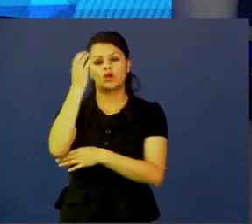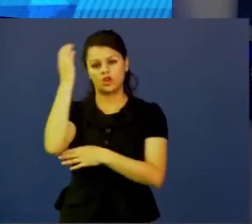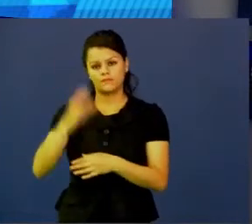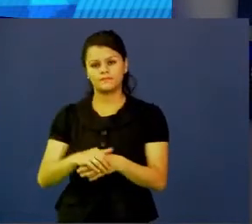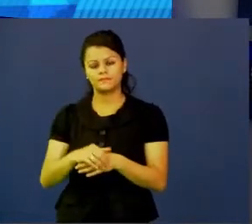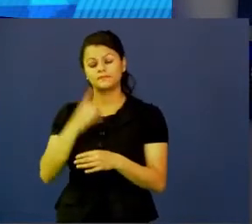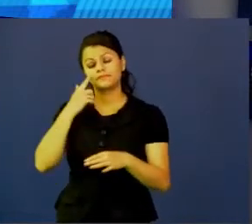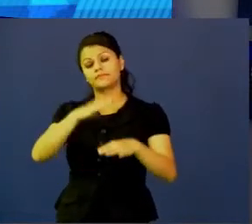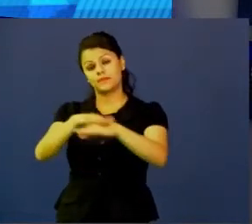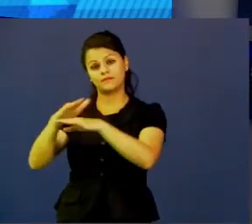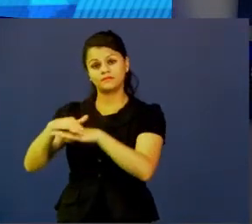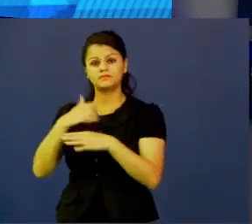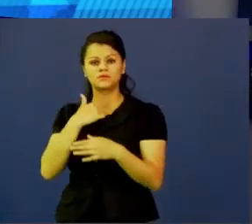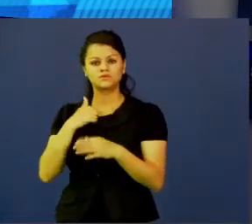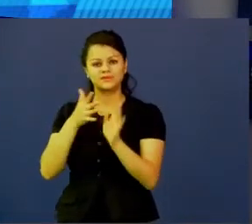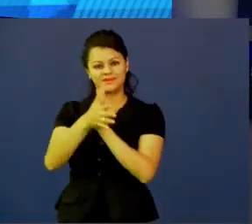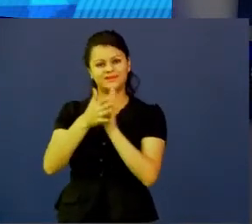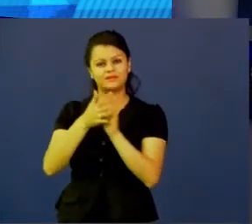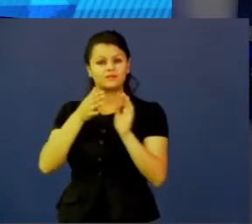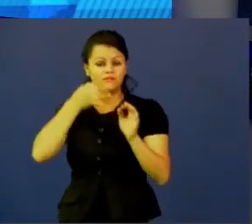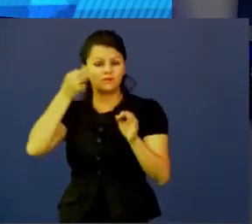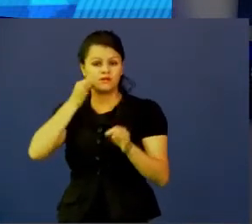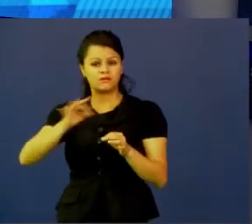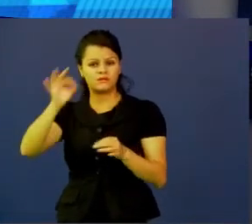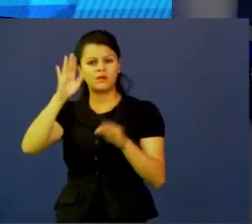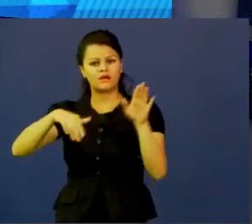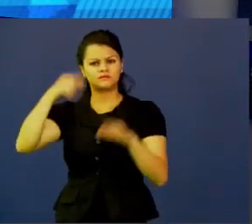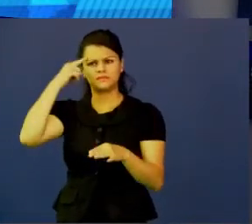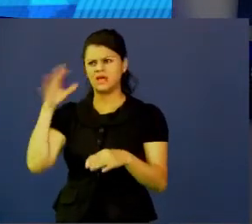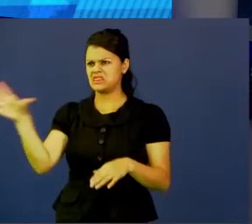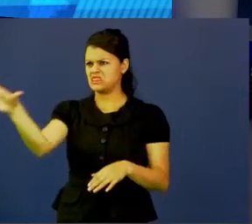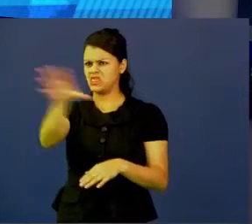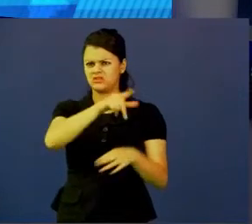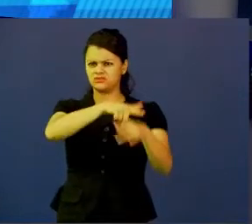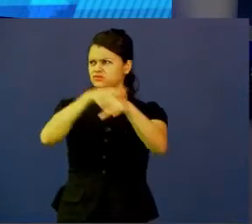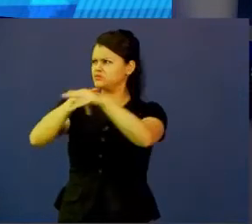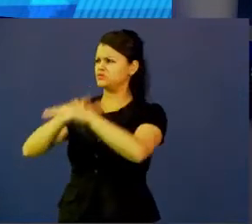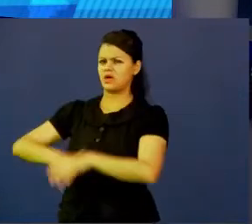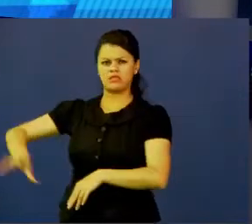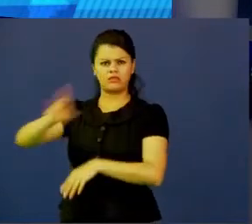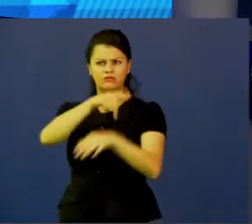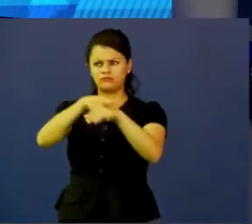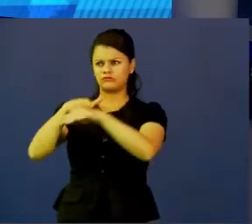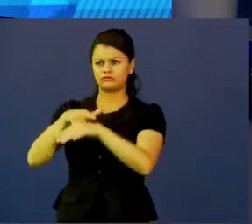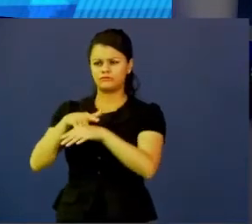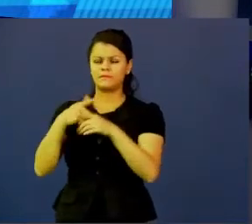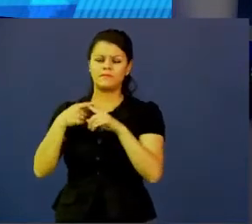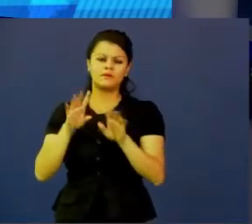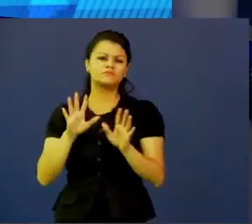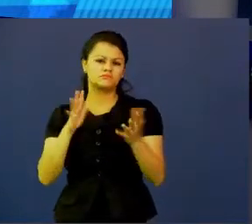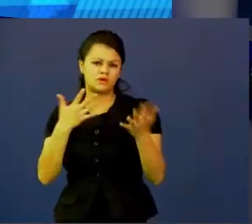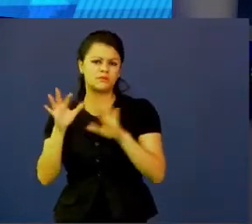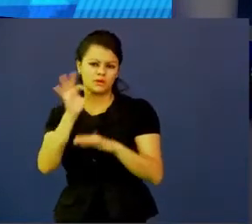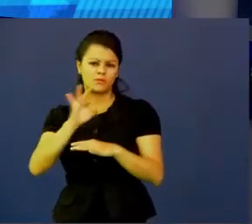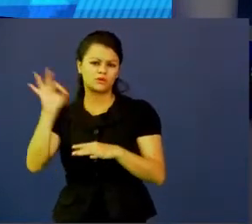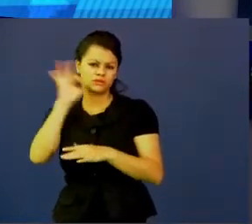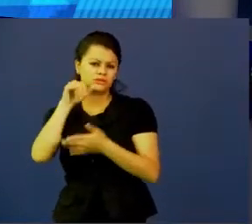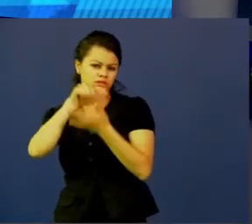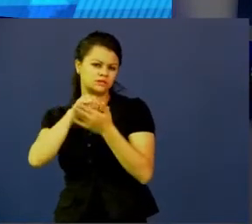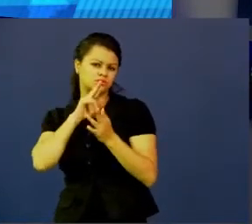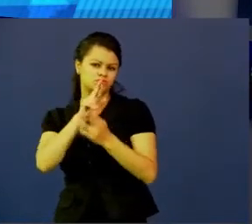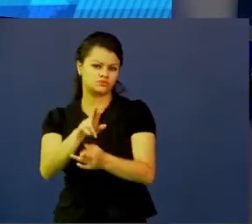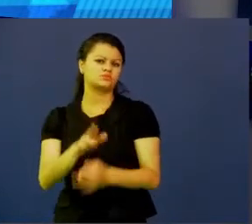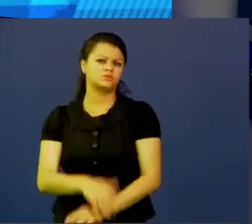esta escala porque a veces nos pareciera que todo el mundo es ciberacosado y la escala del fenómeno es esa. Y aquí entonces